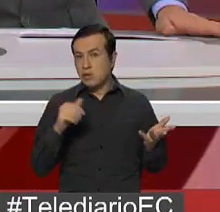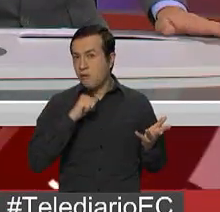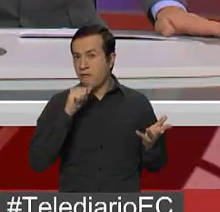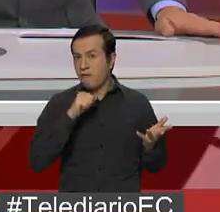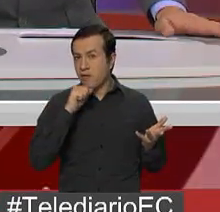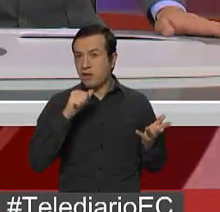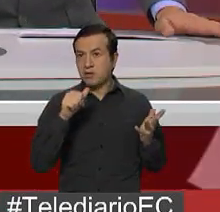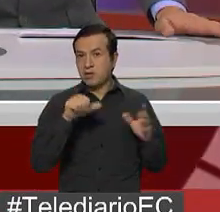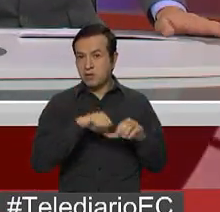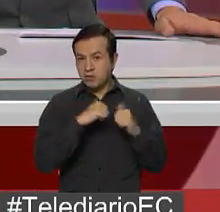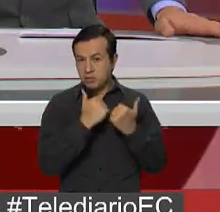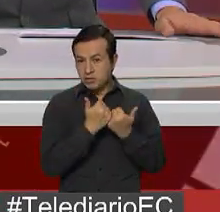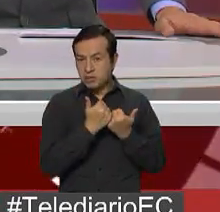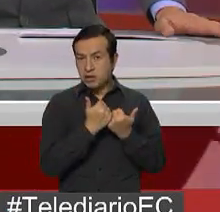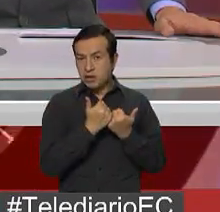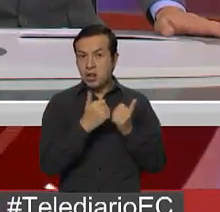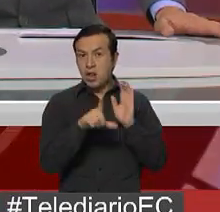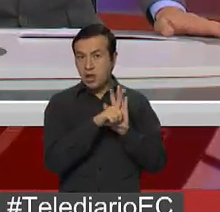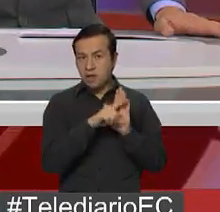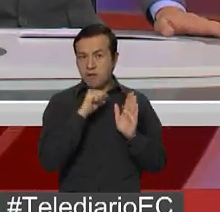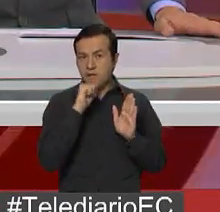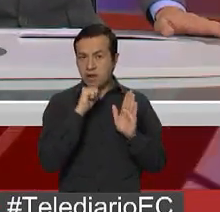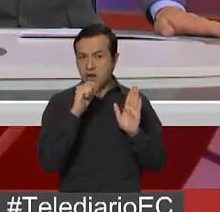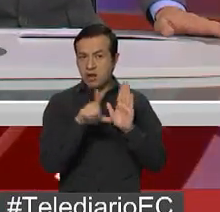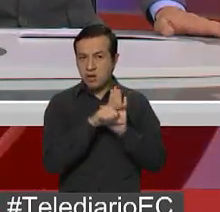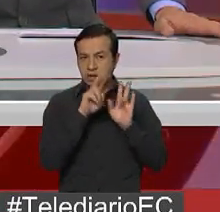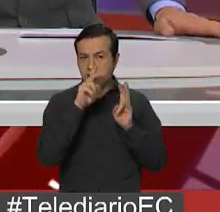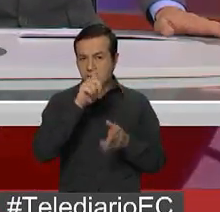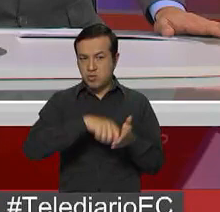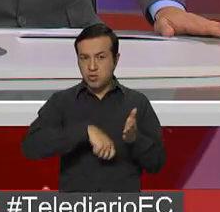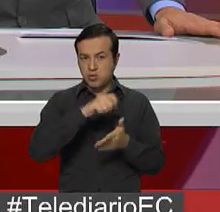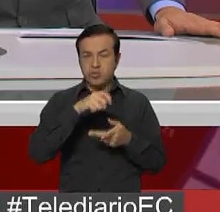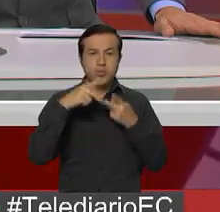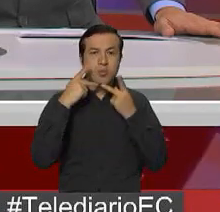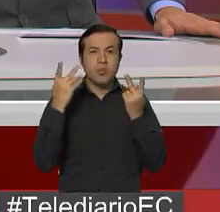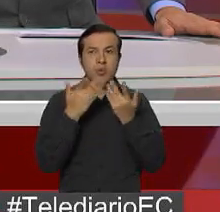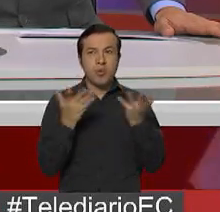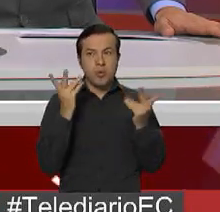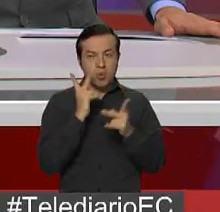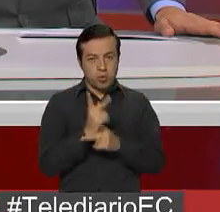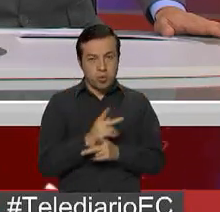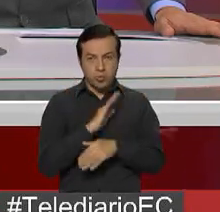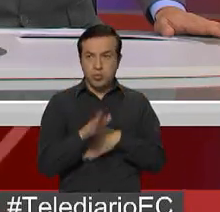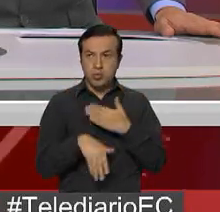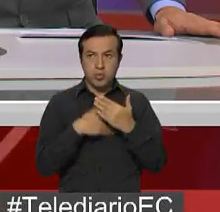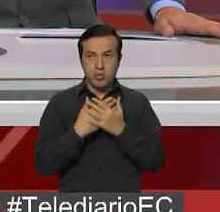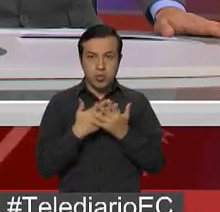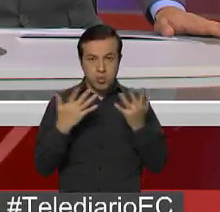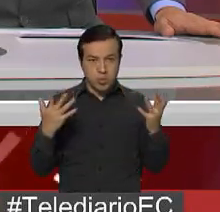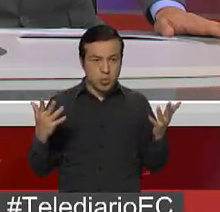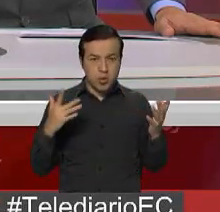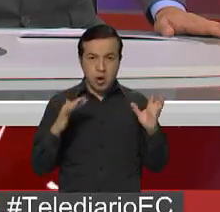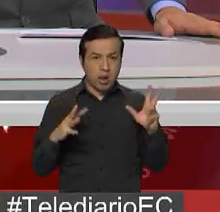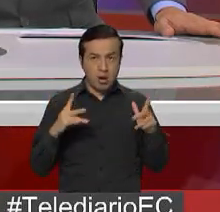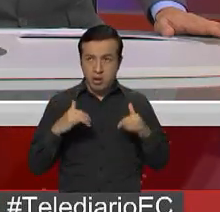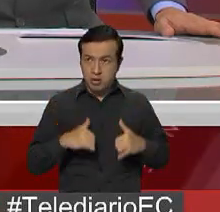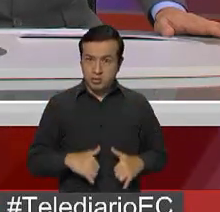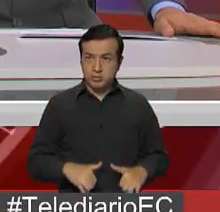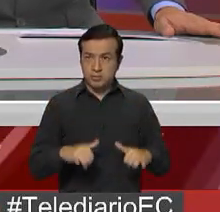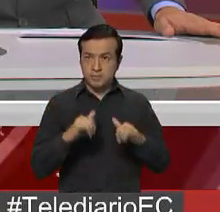también legislación para poner ciertos límites en el tema de la contratación pública y evitar que este o este tipo de casos se sigan